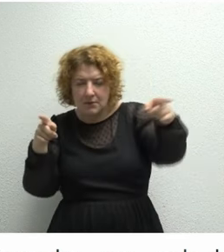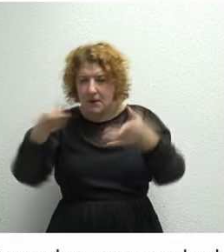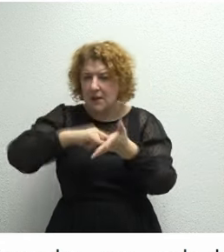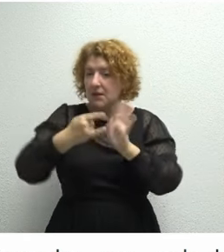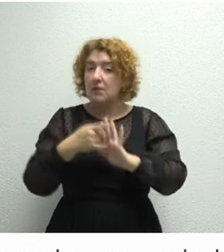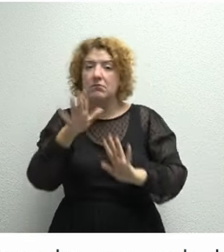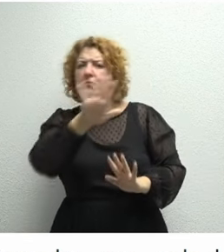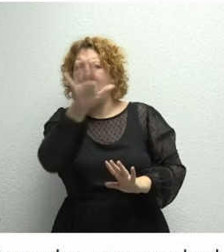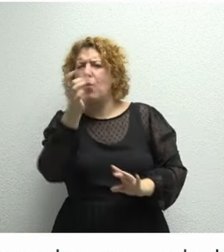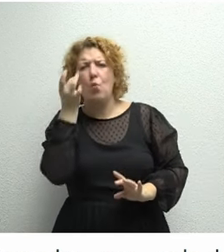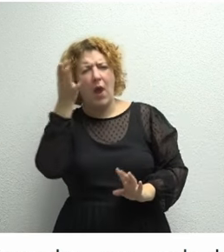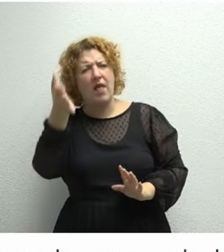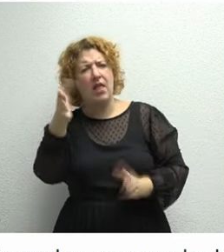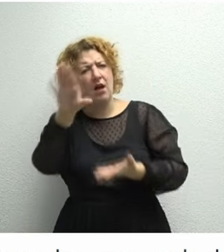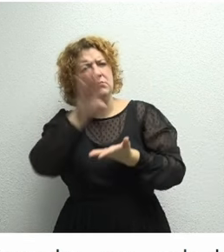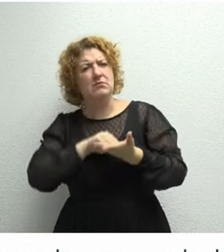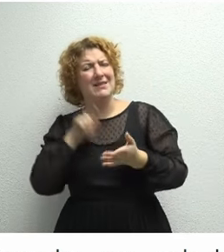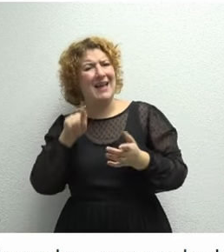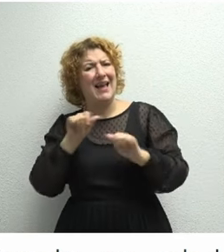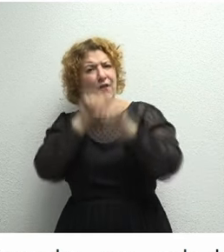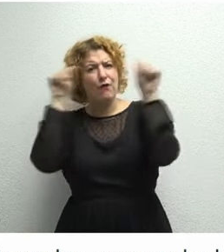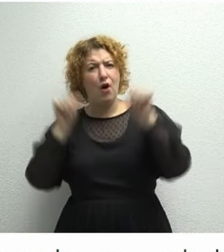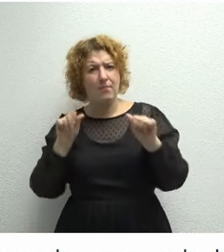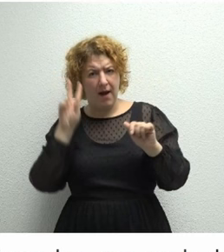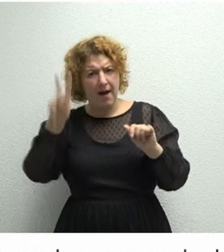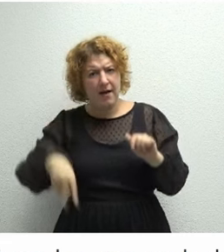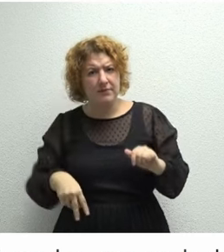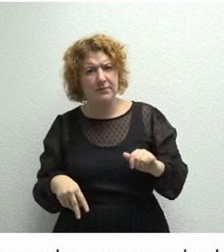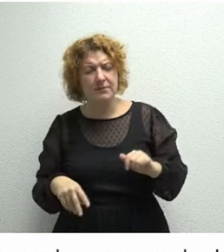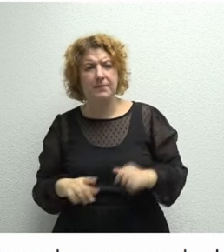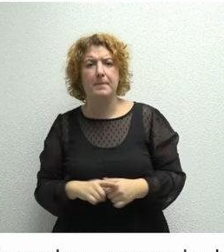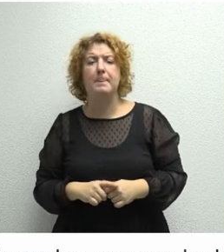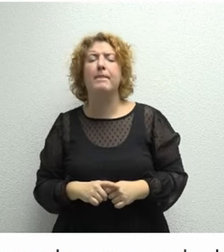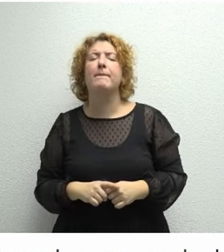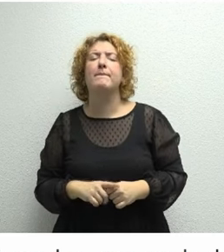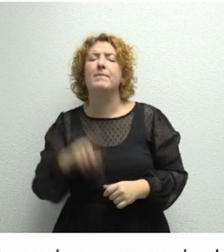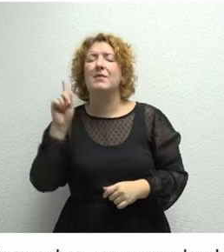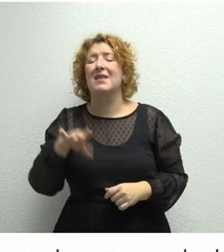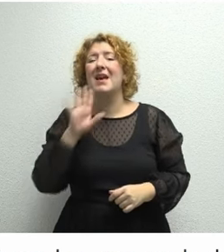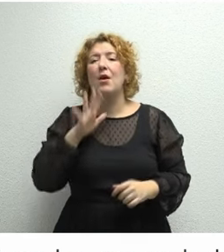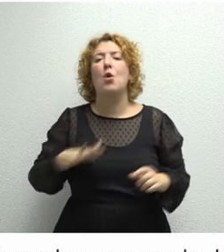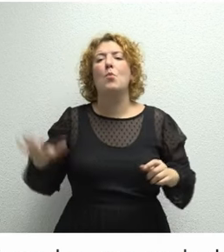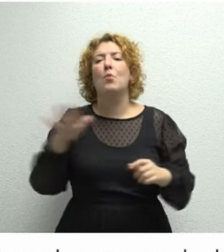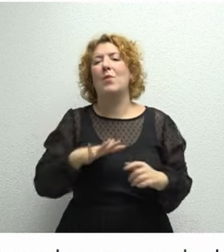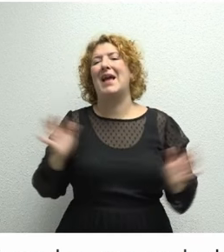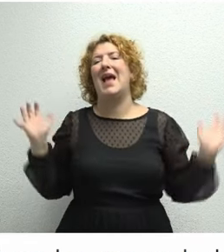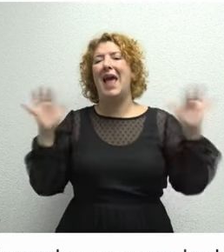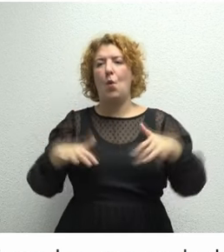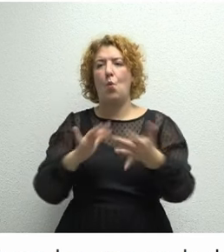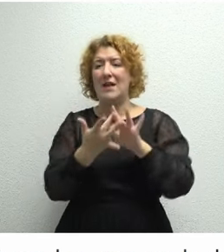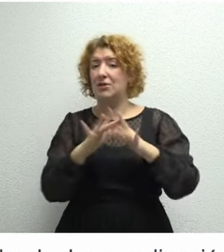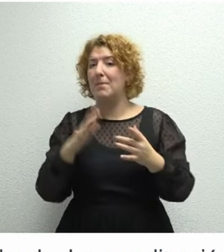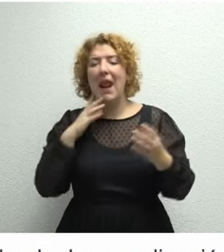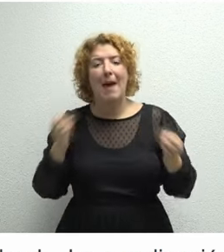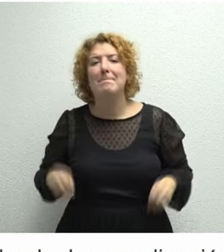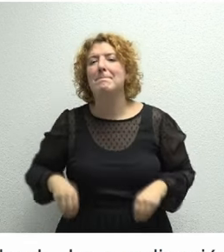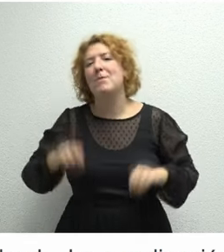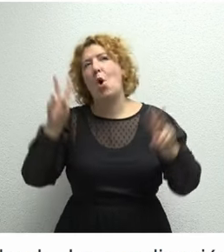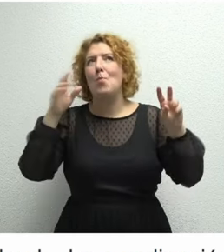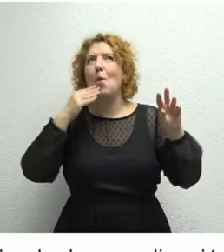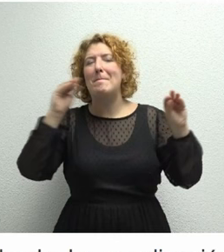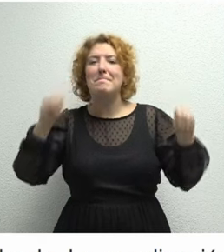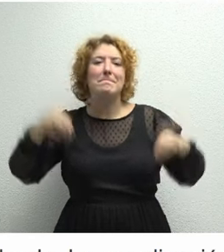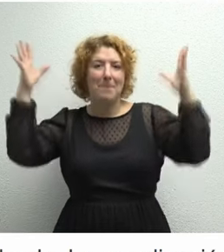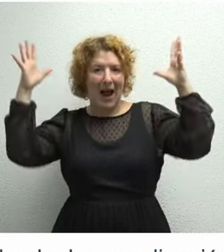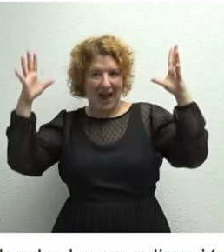genial no reconocerlo así eh luego los puntos de encuentro que surja la magia lo que estábamos hablando antes no esto es un tú a tú es la